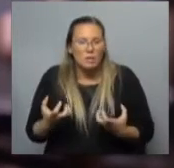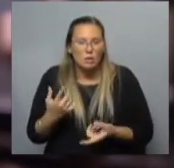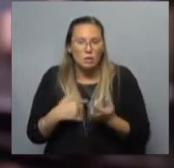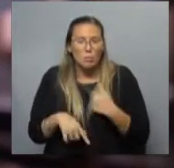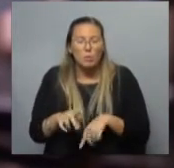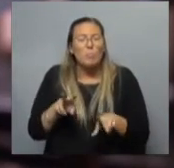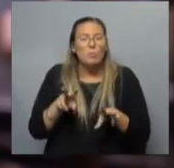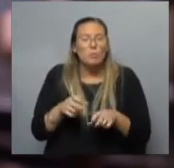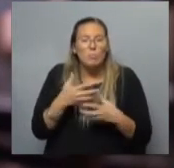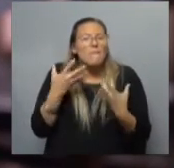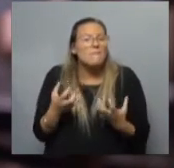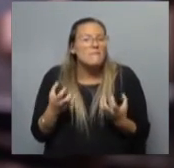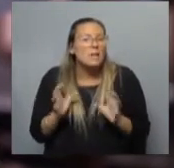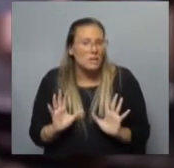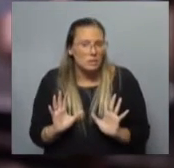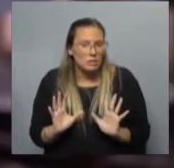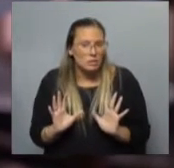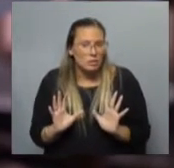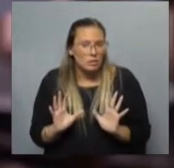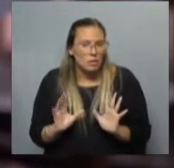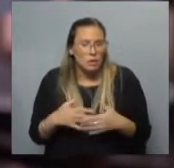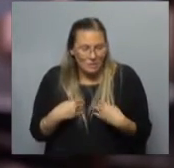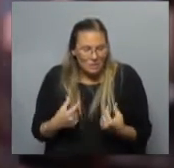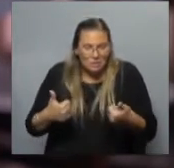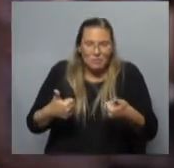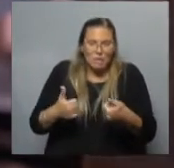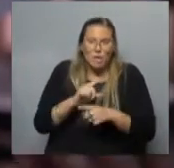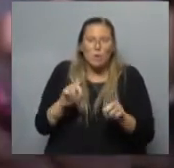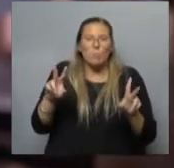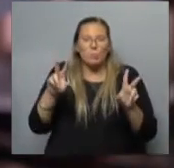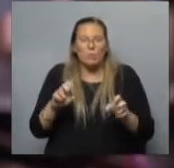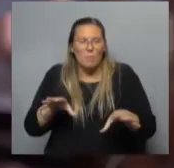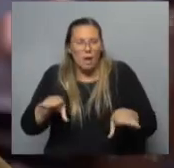sea por una cuestión de ganas y de que vos te sentís bien y no por